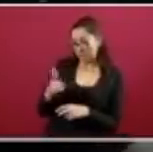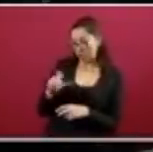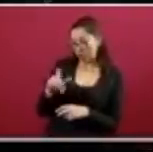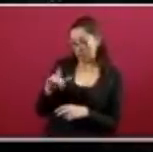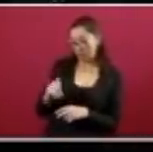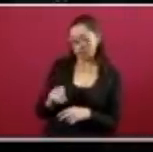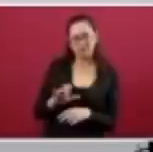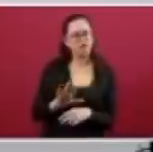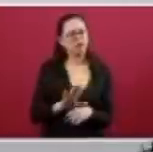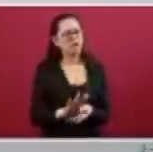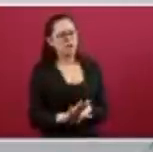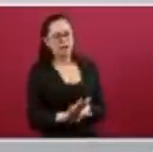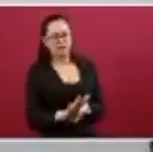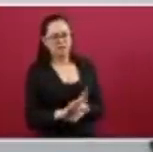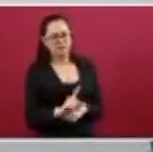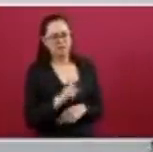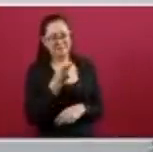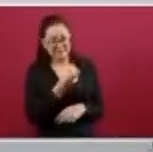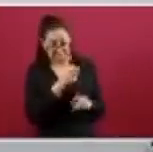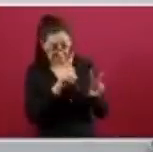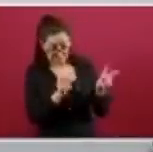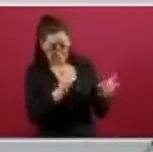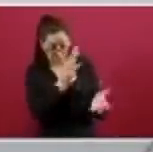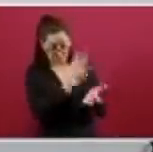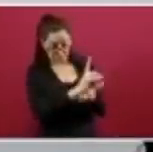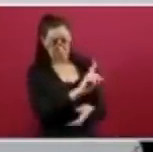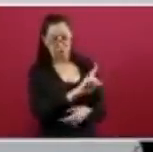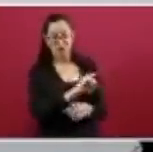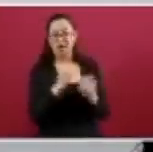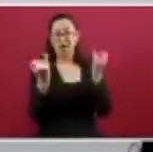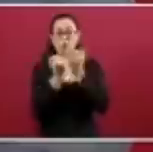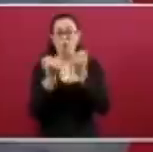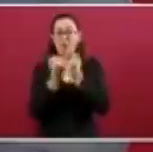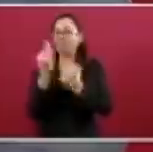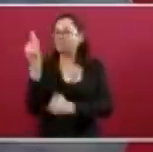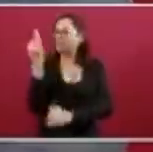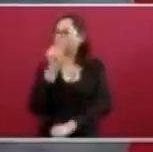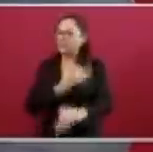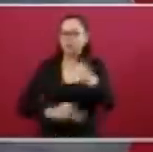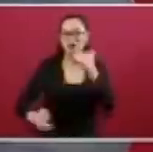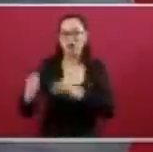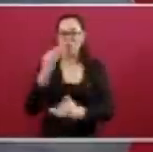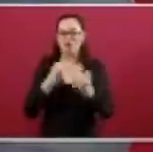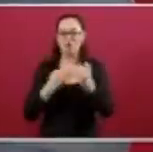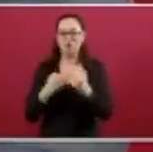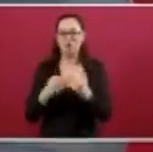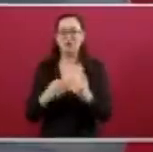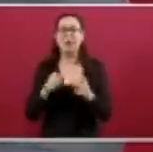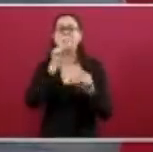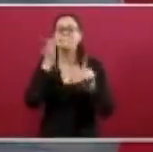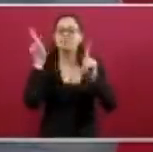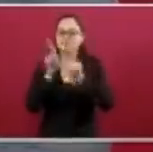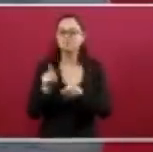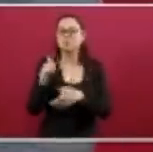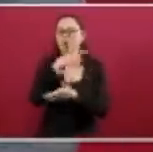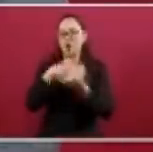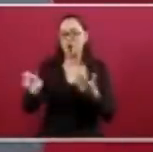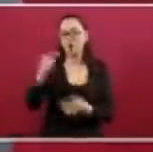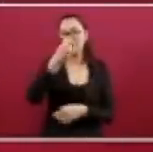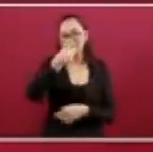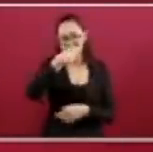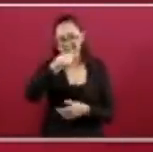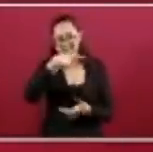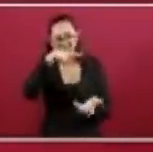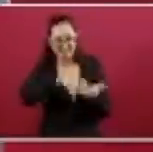huachicoleo en todo. Entonces se va a acabar el huachicol en la compra de medicinas, se